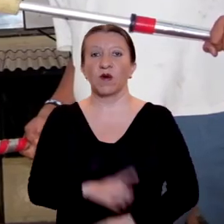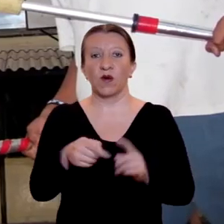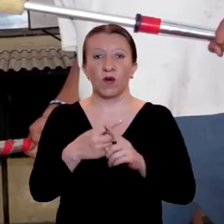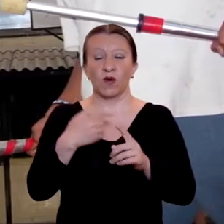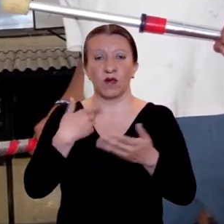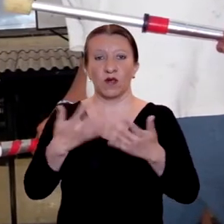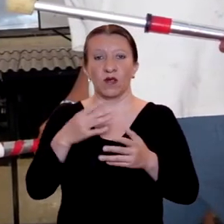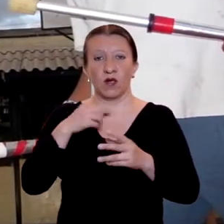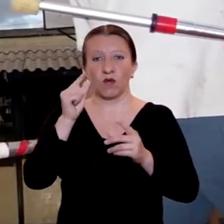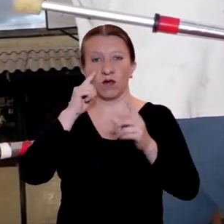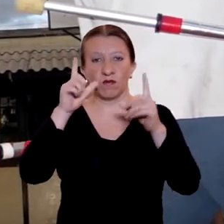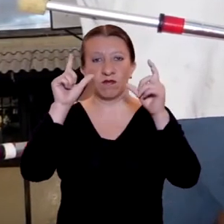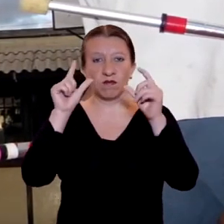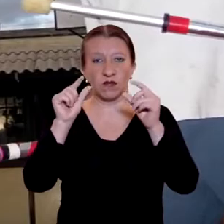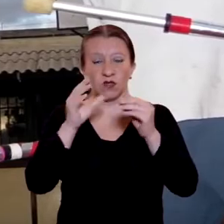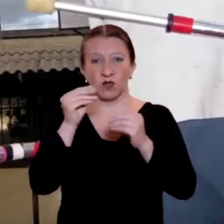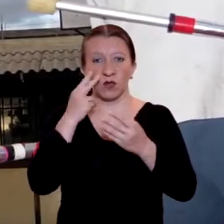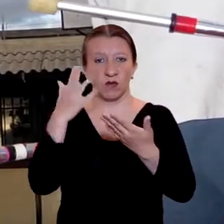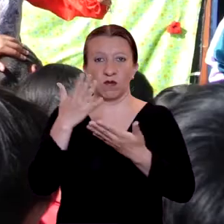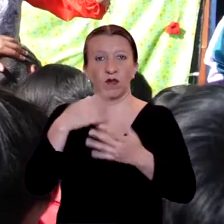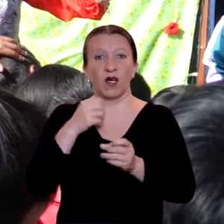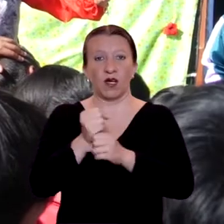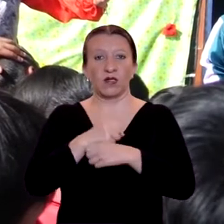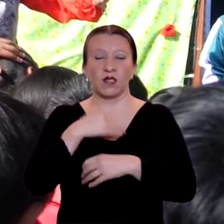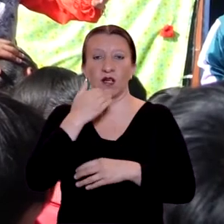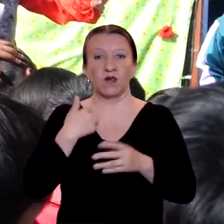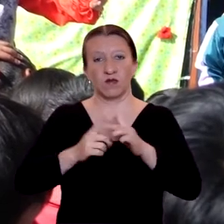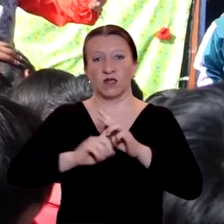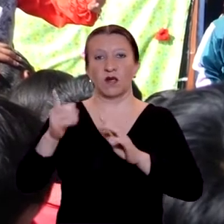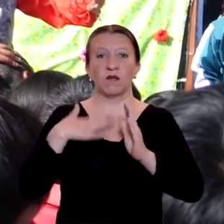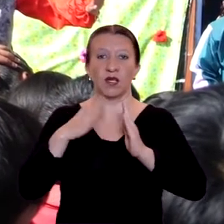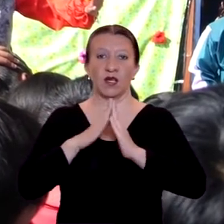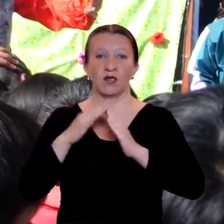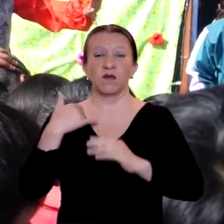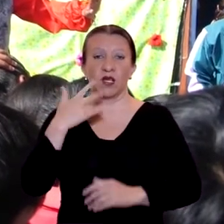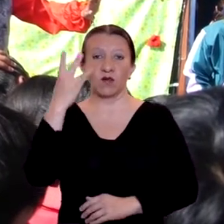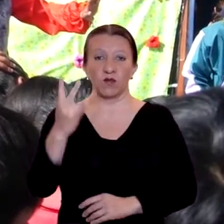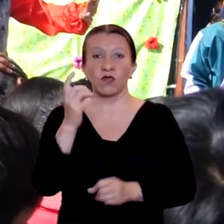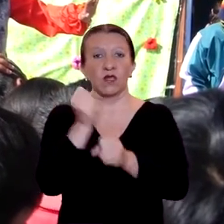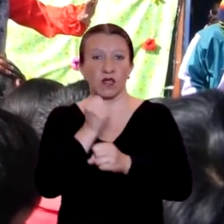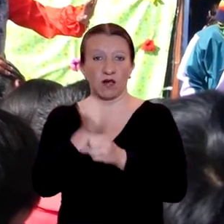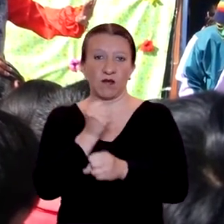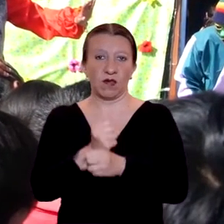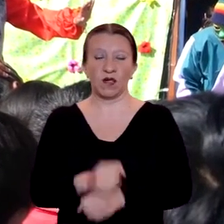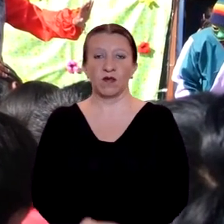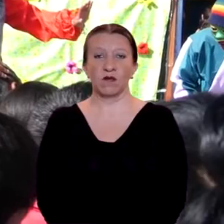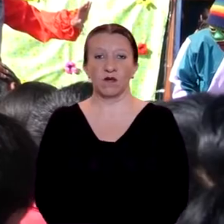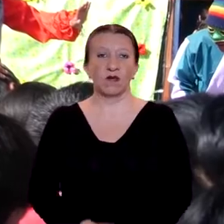Ya cuando fui perdiendo la visión, dije, tengo que llegar a hacer algo. Salía de mi casa y mi esposa en ese tiempo